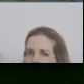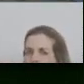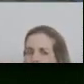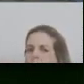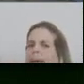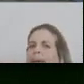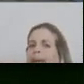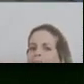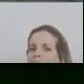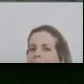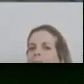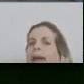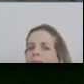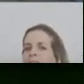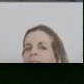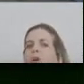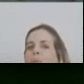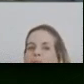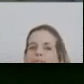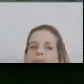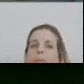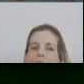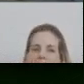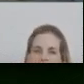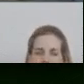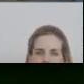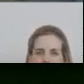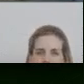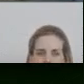contamos. Se llama democracia.